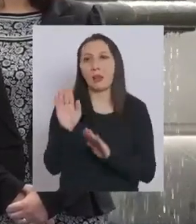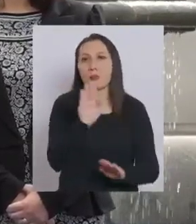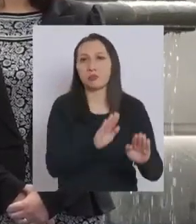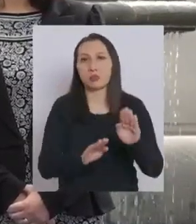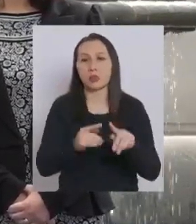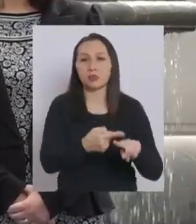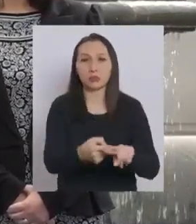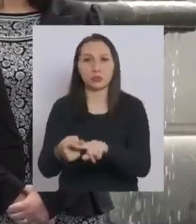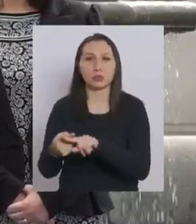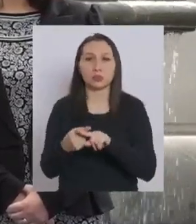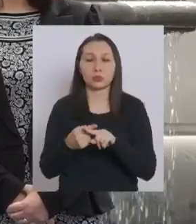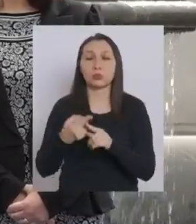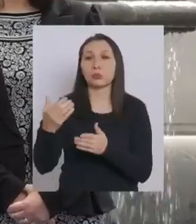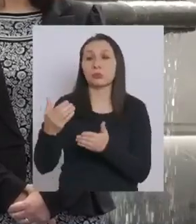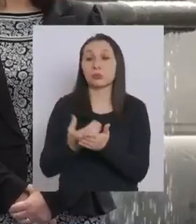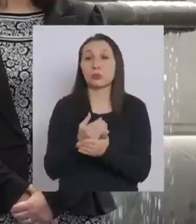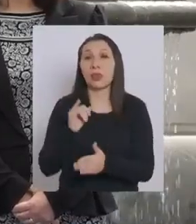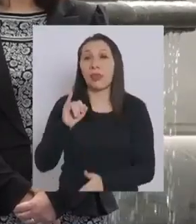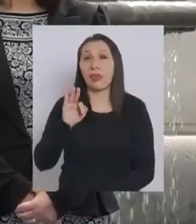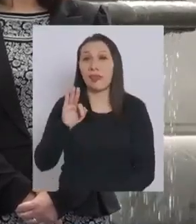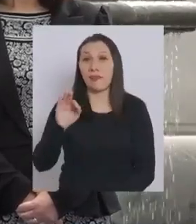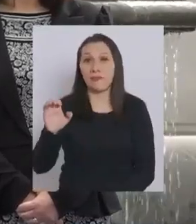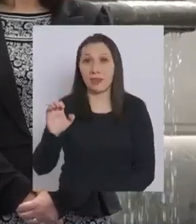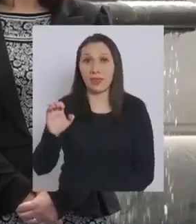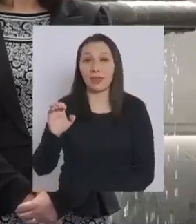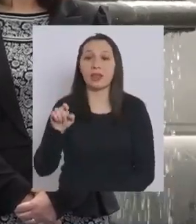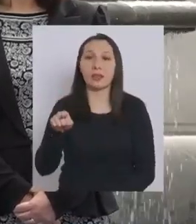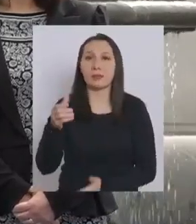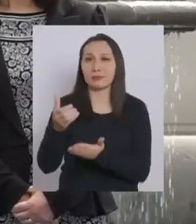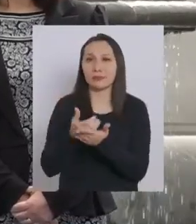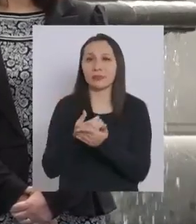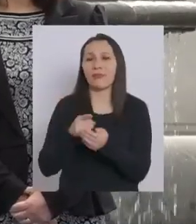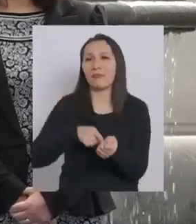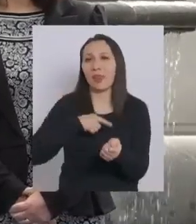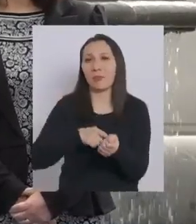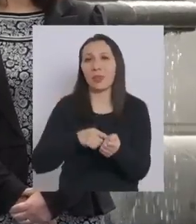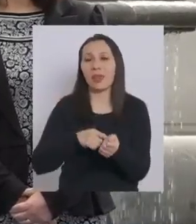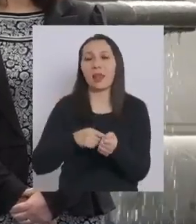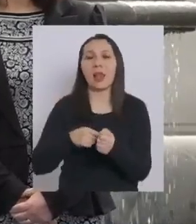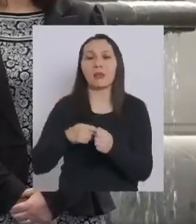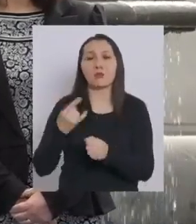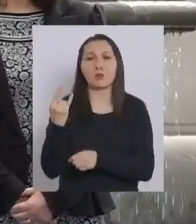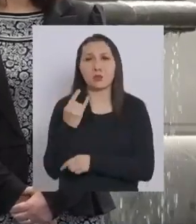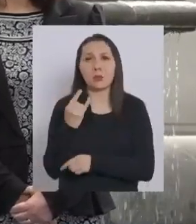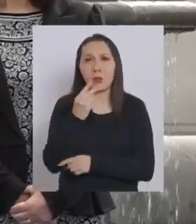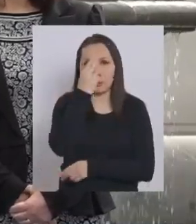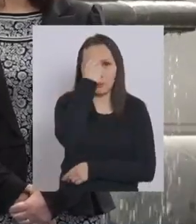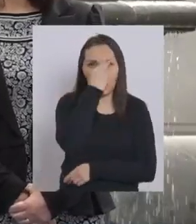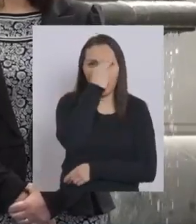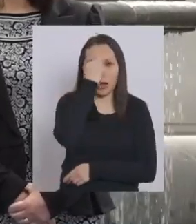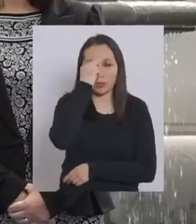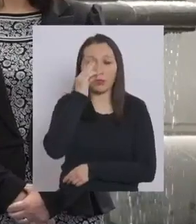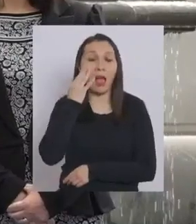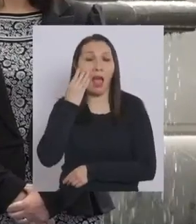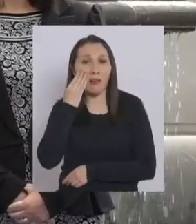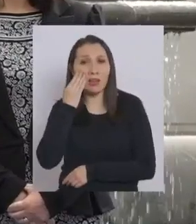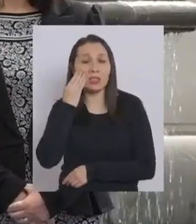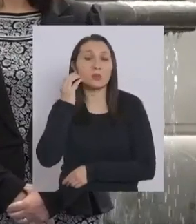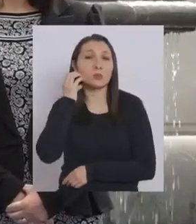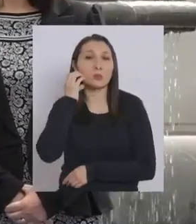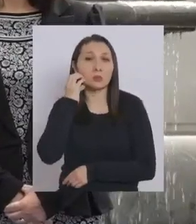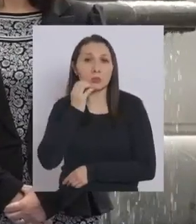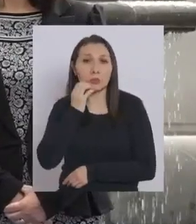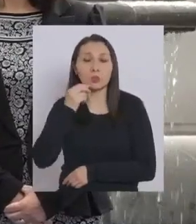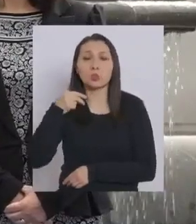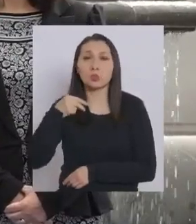social. Un ingreso familiar de emergencia que se extiende por los meses de marzo, abril, mayo y junio, que